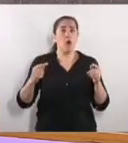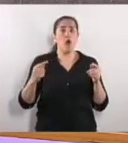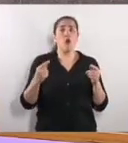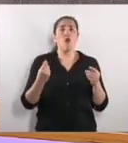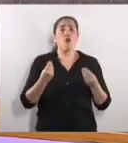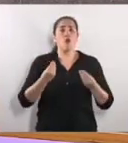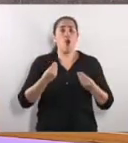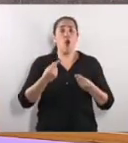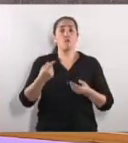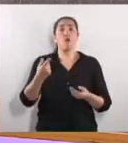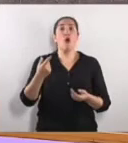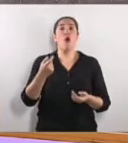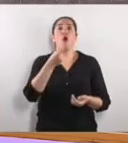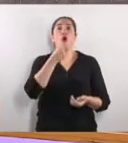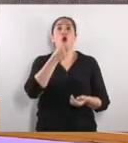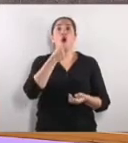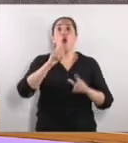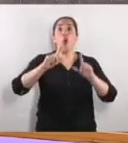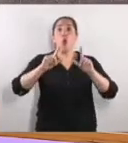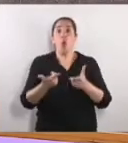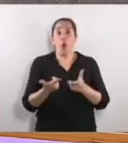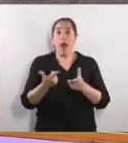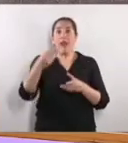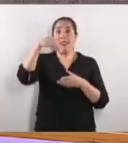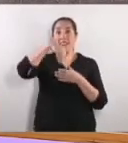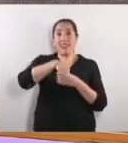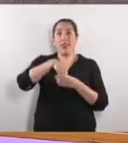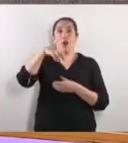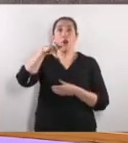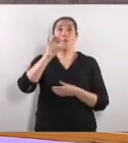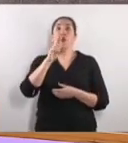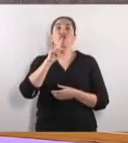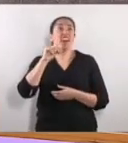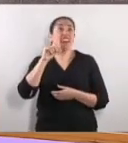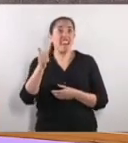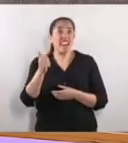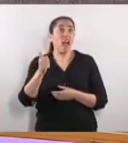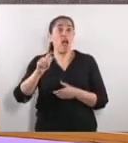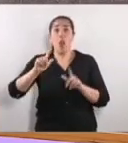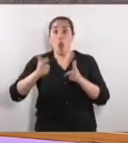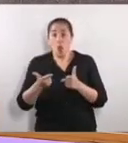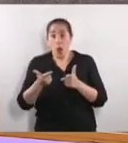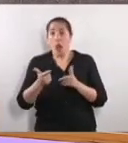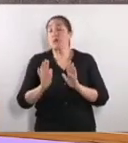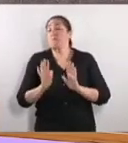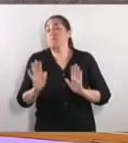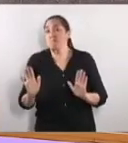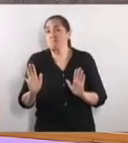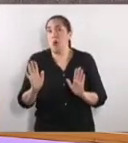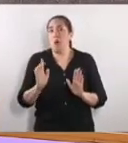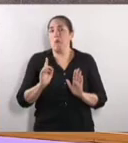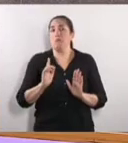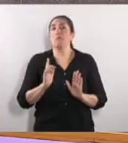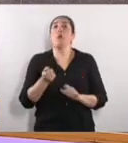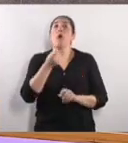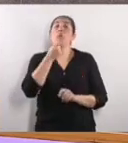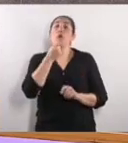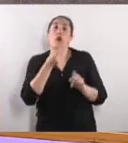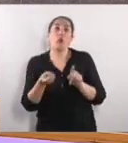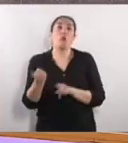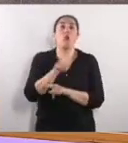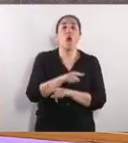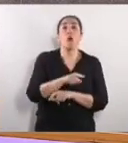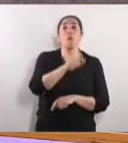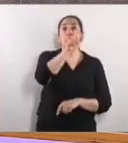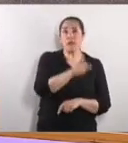cuando no esté presente esa proteína en un cuerpo, digamos, que la podía tener o no. En cambio, si una persona